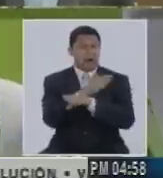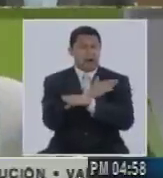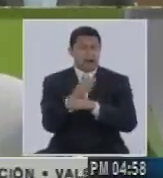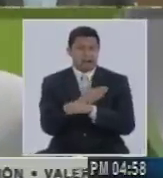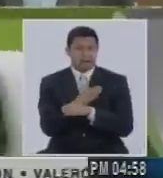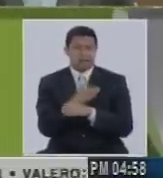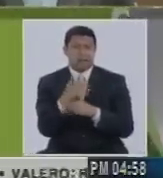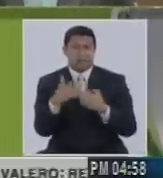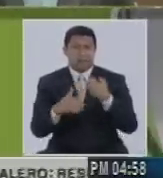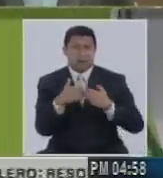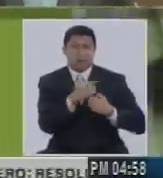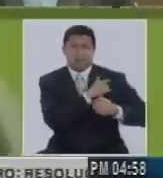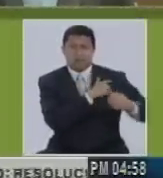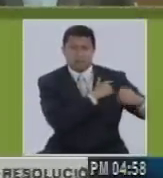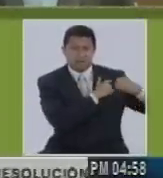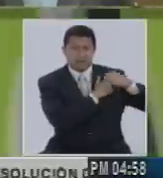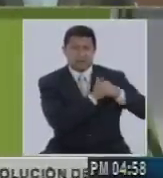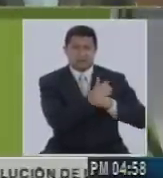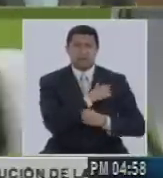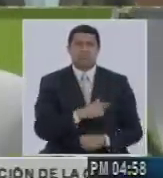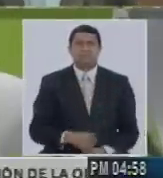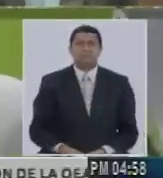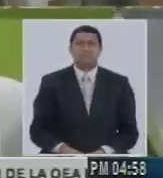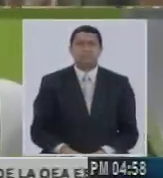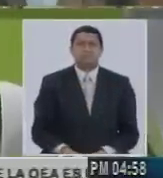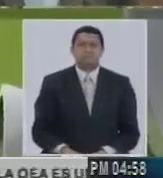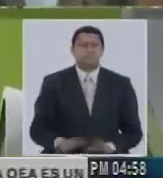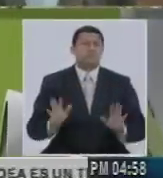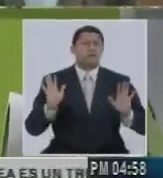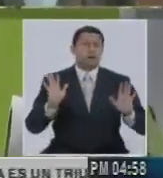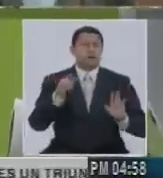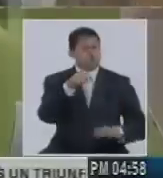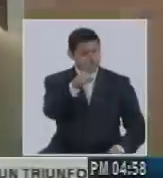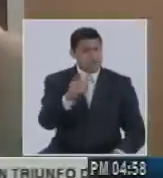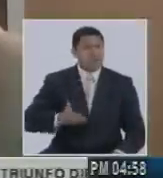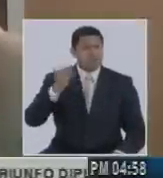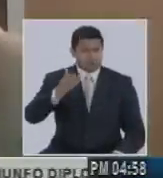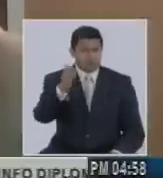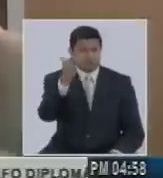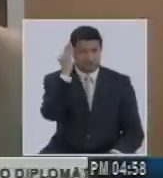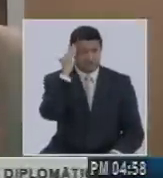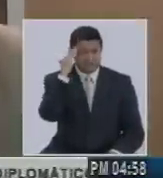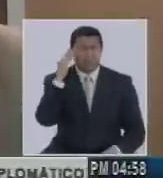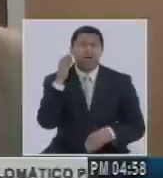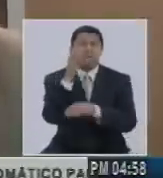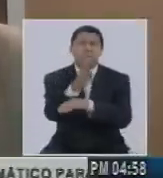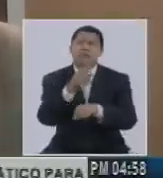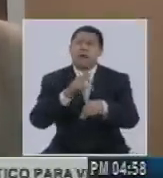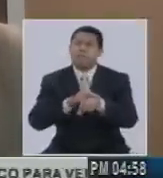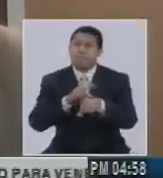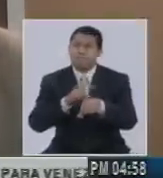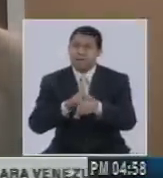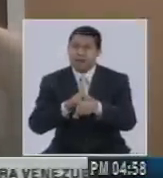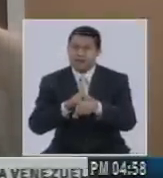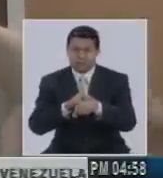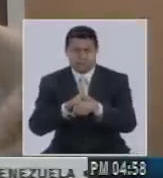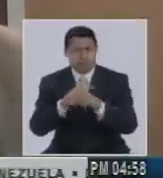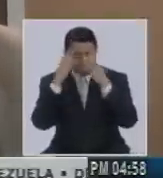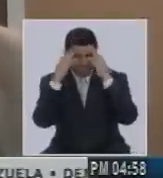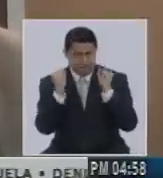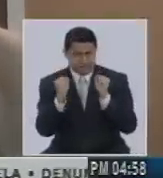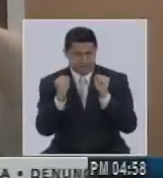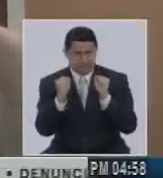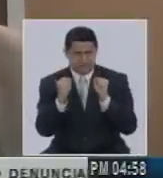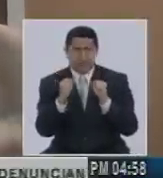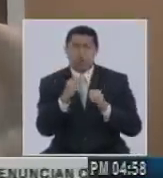cuanto a las lesiones del manguito rotador. Bueno, lo importante es que el paciente acude a un médico que se dedique a esto. Si es